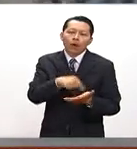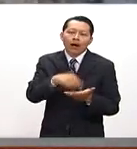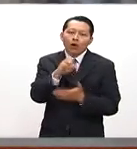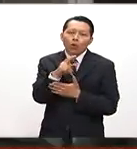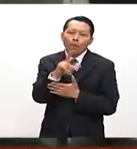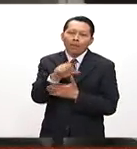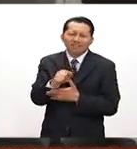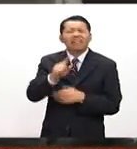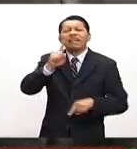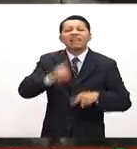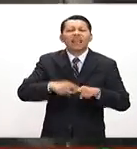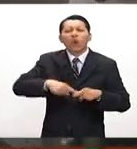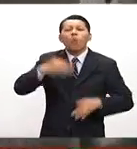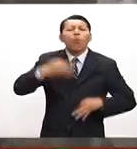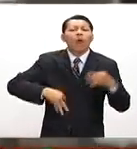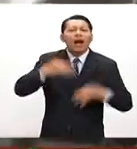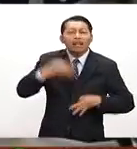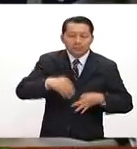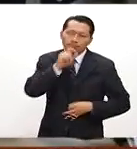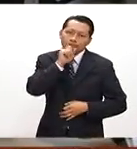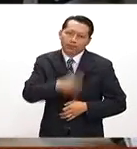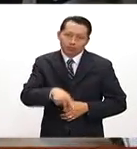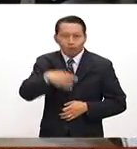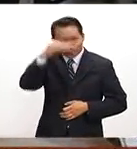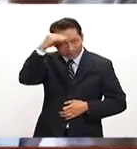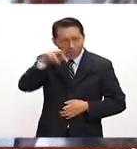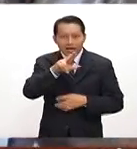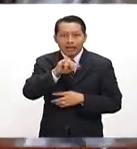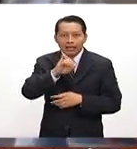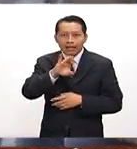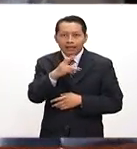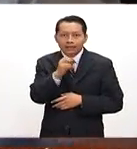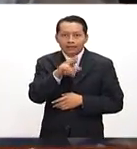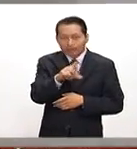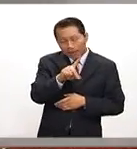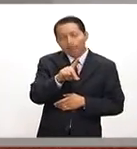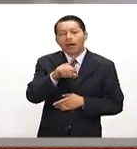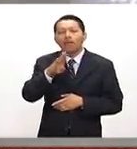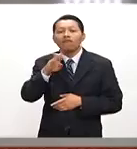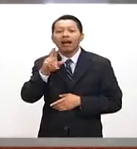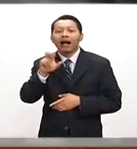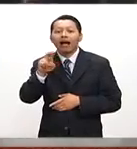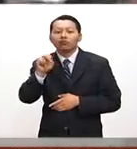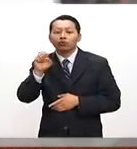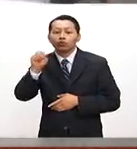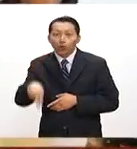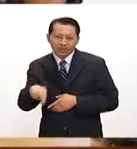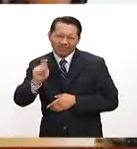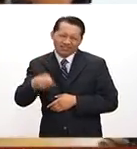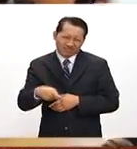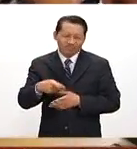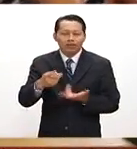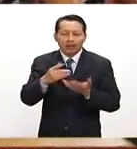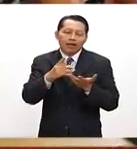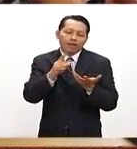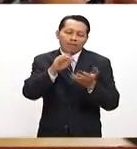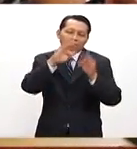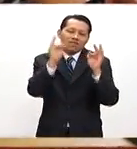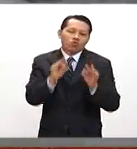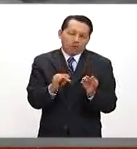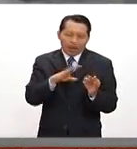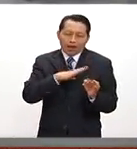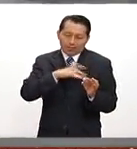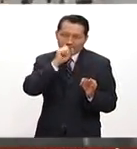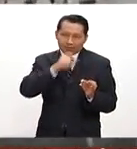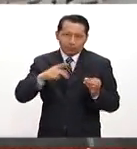nada menos, será el señor Richard Branson, que es una figura muy inspiradora para los jóvenes a nivel mundial.